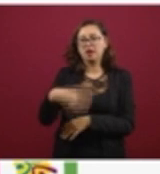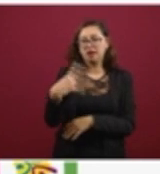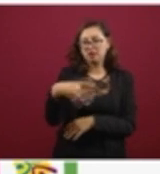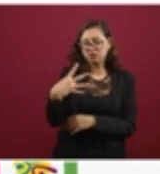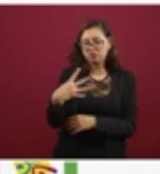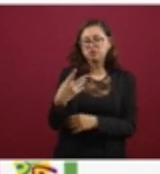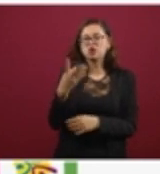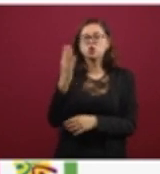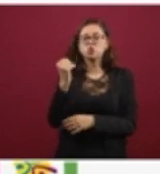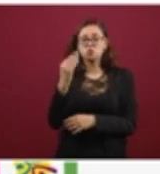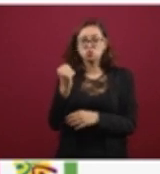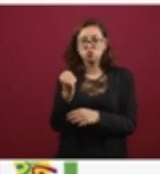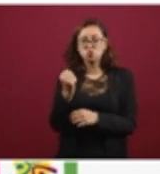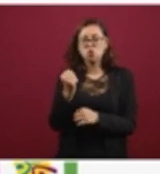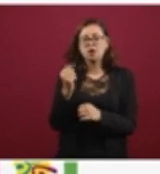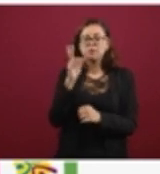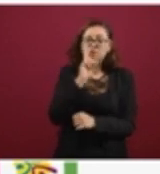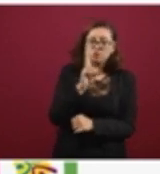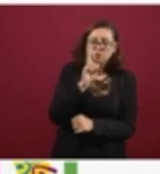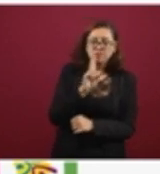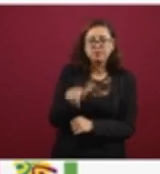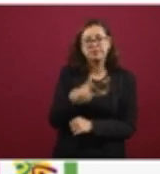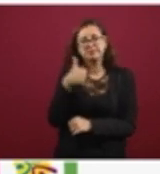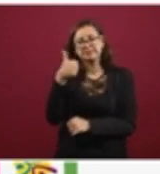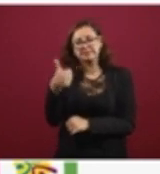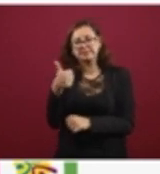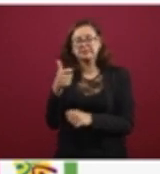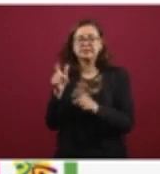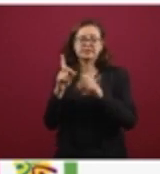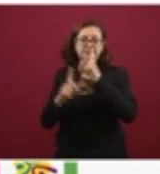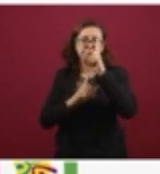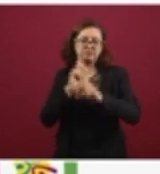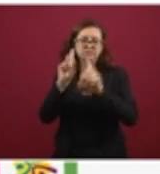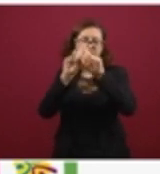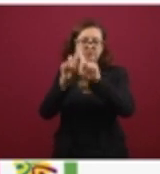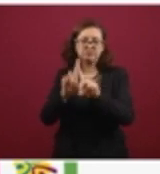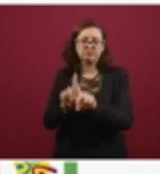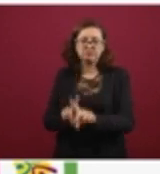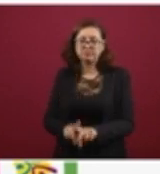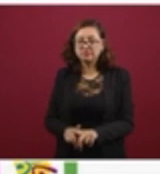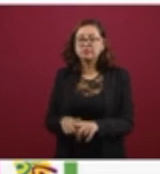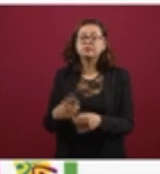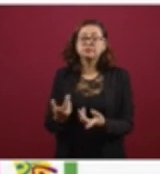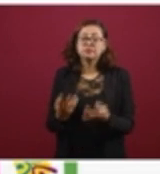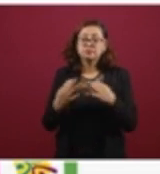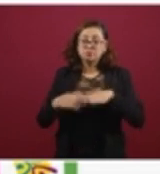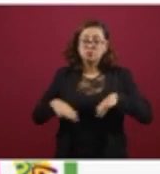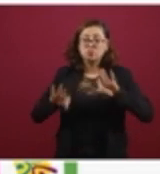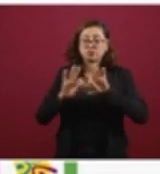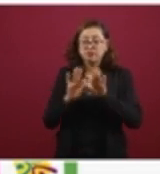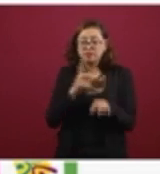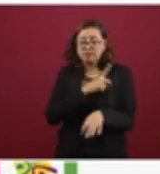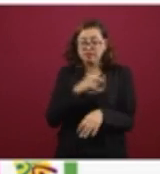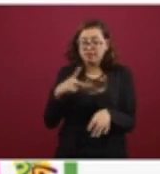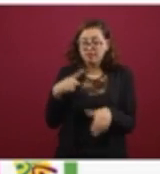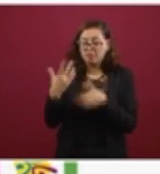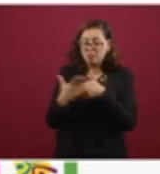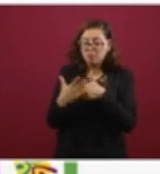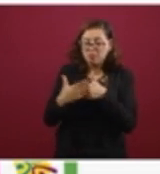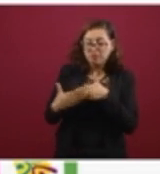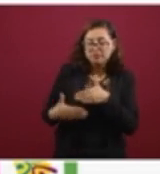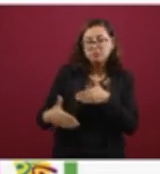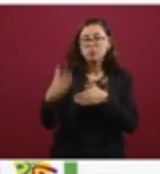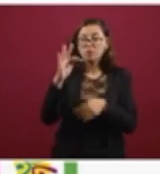9 pruebas y en 6 disciplinas. Hacer aquí un énfasis en que tenemos que esperar a definir con las federaciones cómo va a